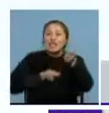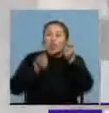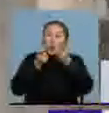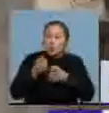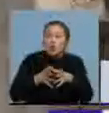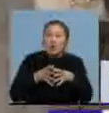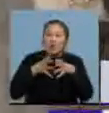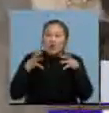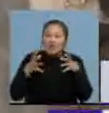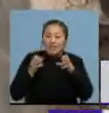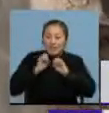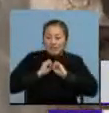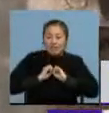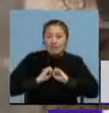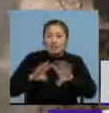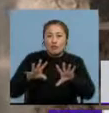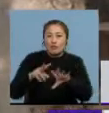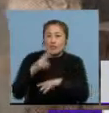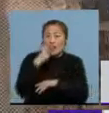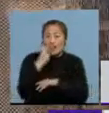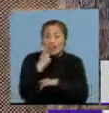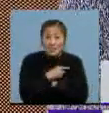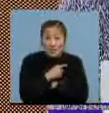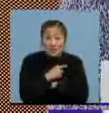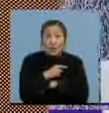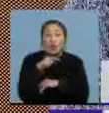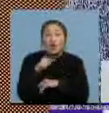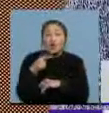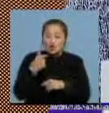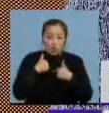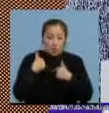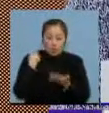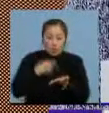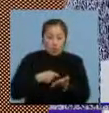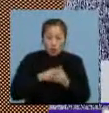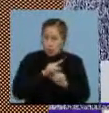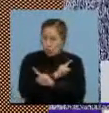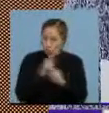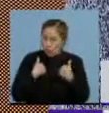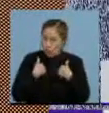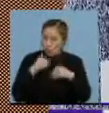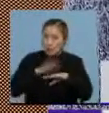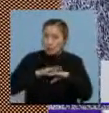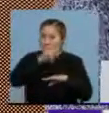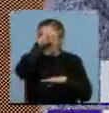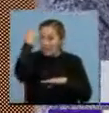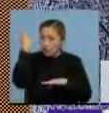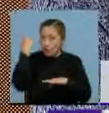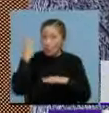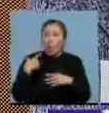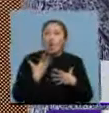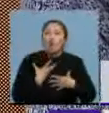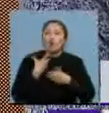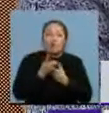de energía mercado energético mayorista que no lo fijamos nosotros lo fija nación a través de lo que sería la